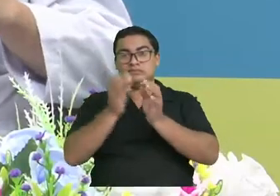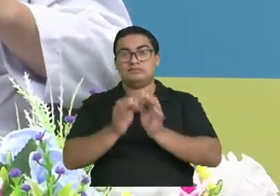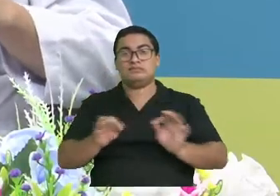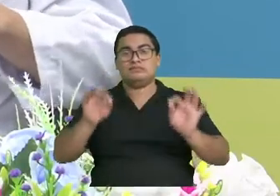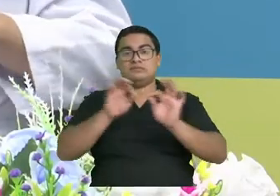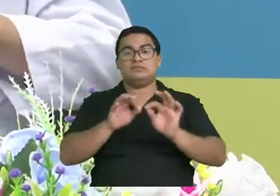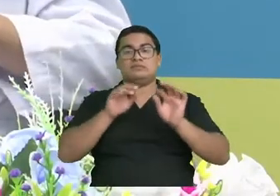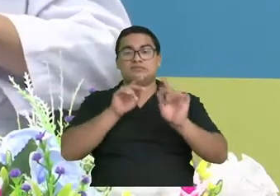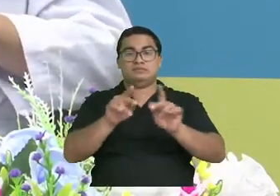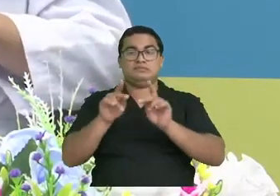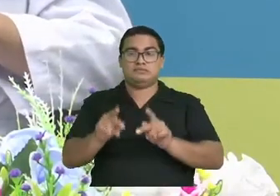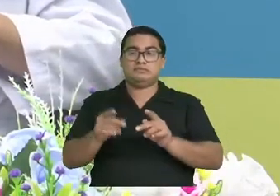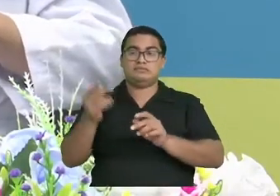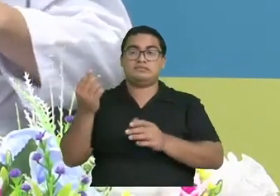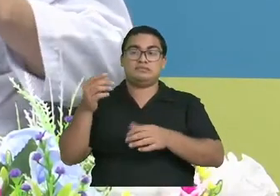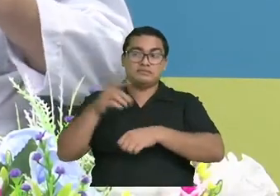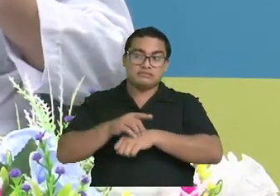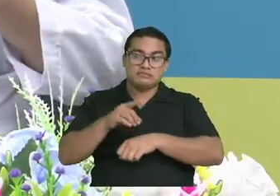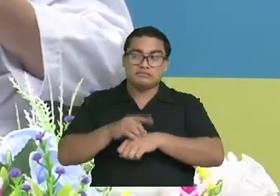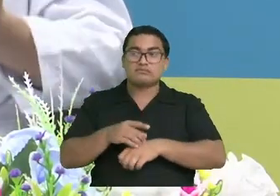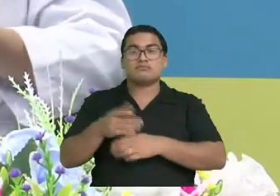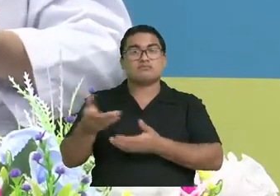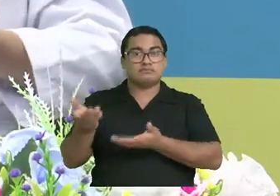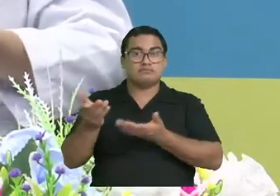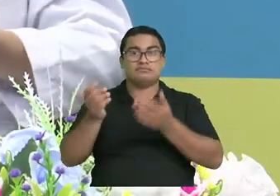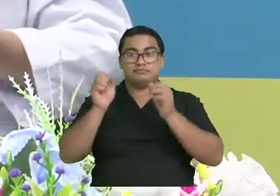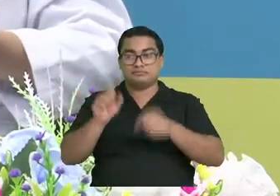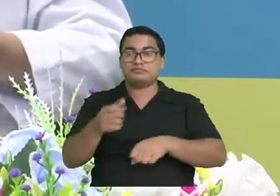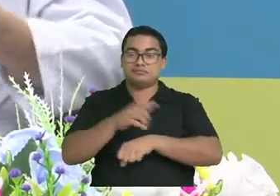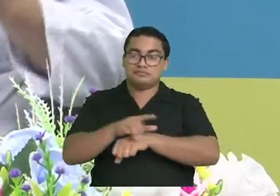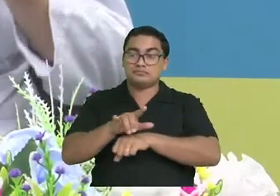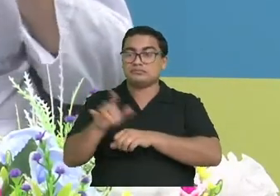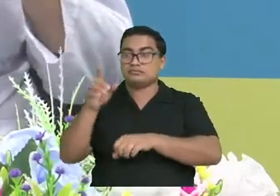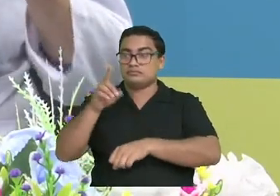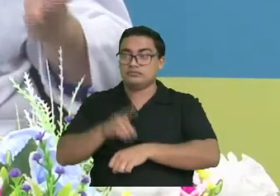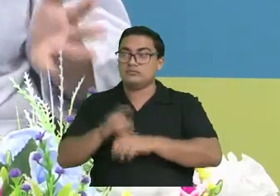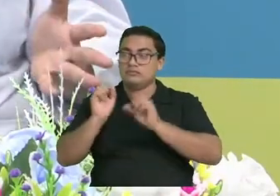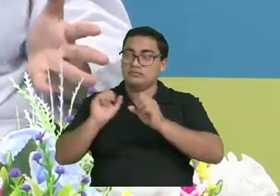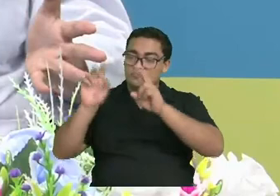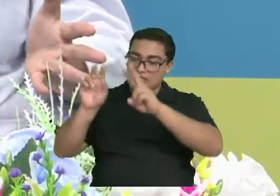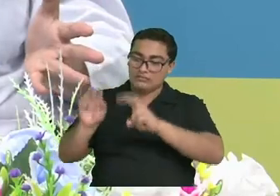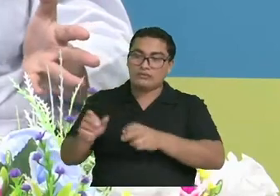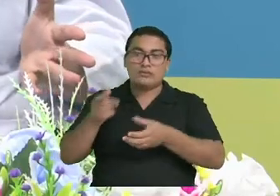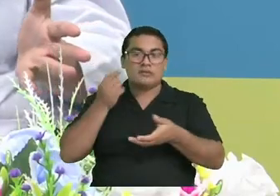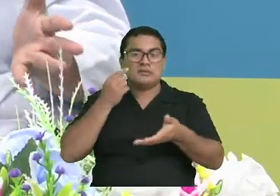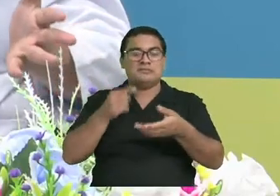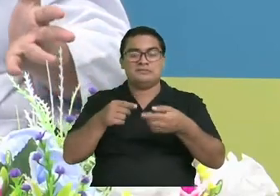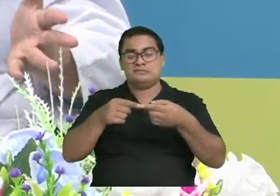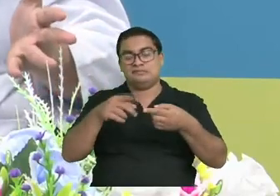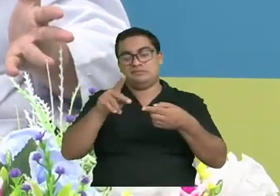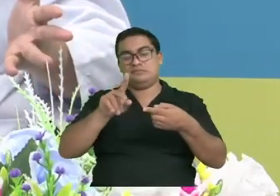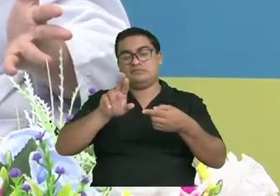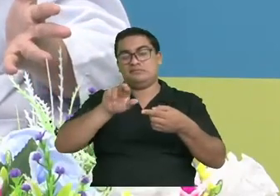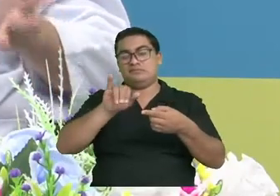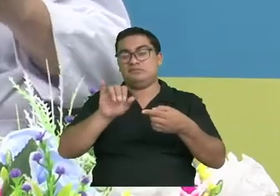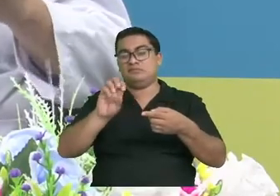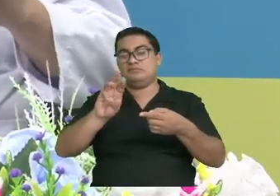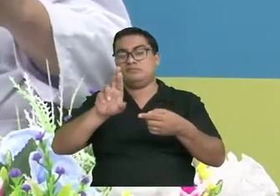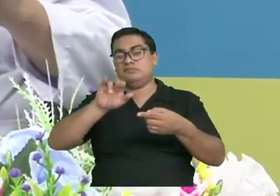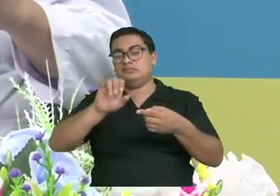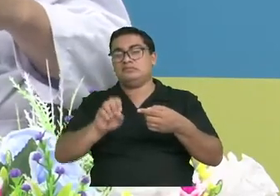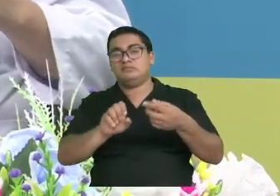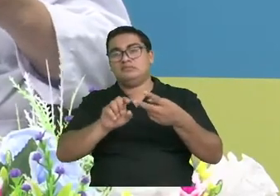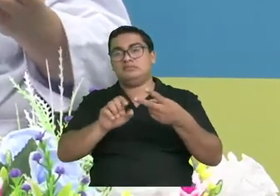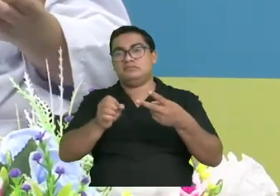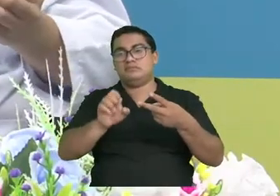el paciente acuda al médico, el médico pueda determinar si esto es de origen primario, si es de origen secundario, y